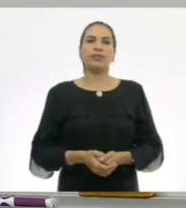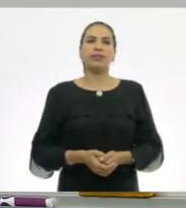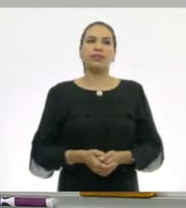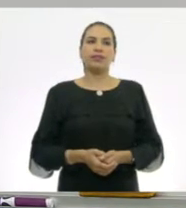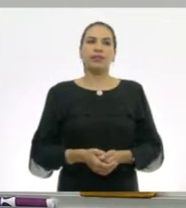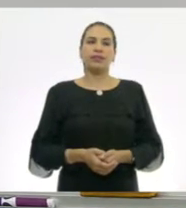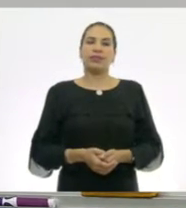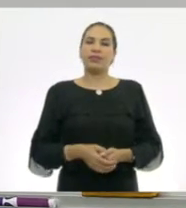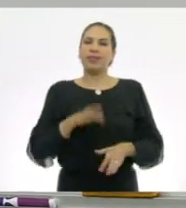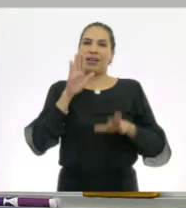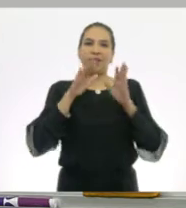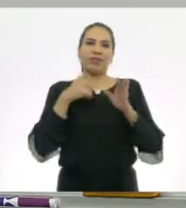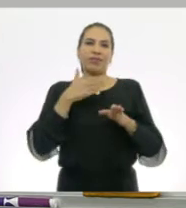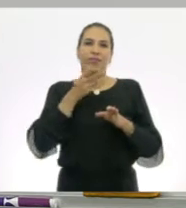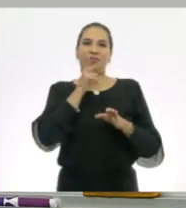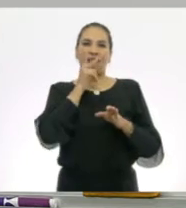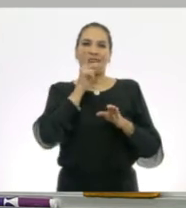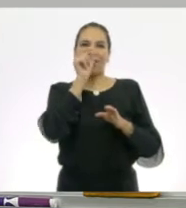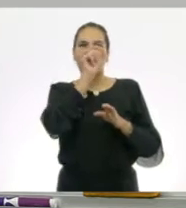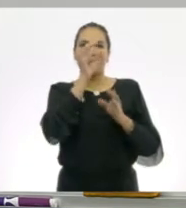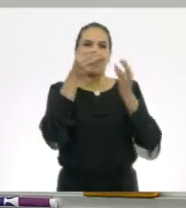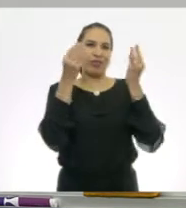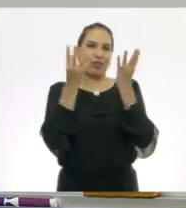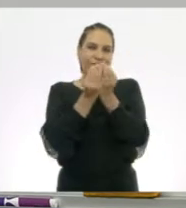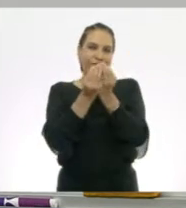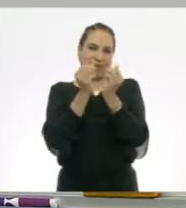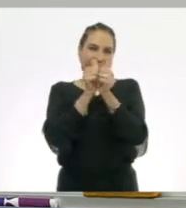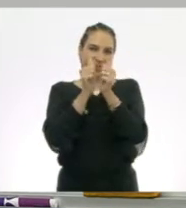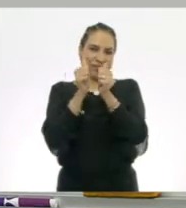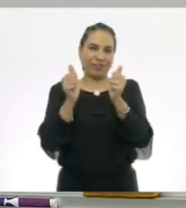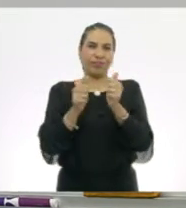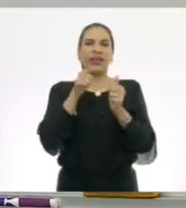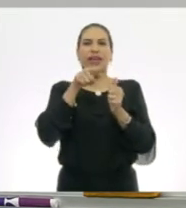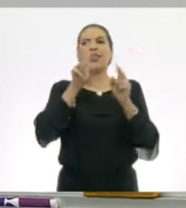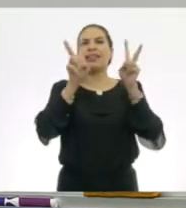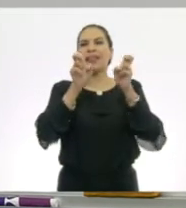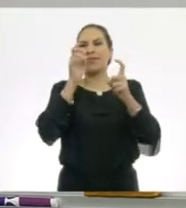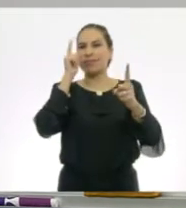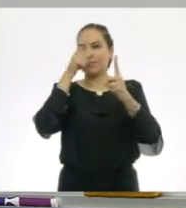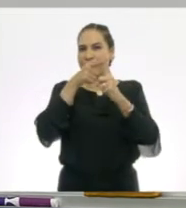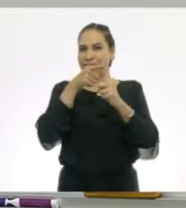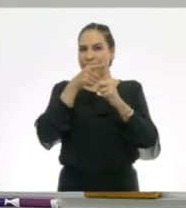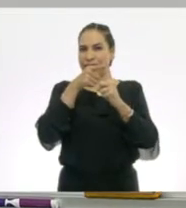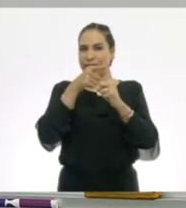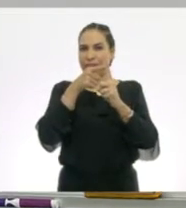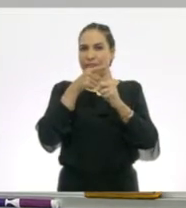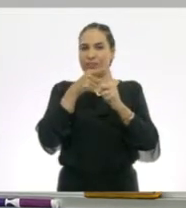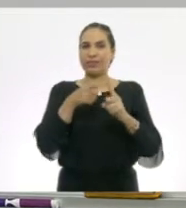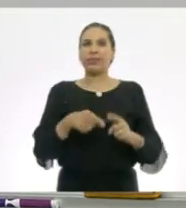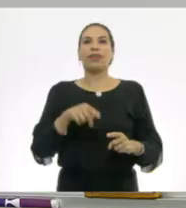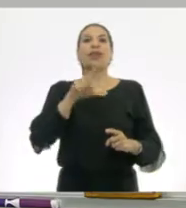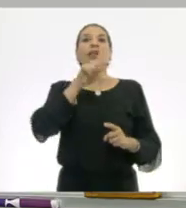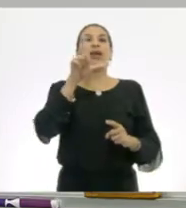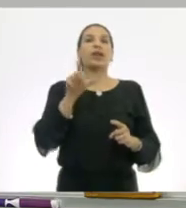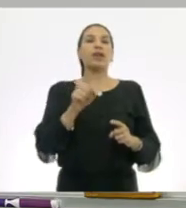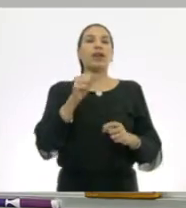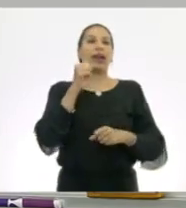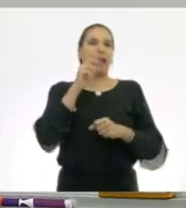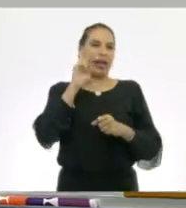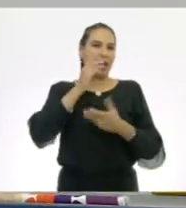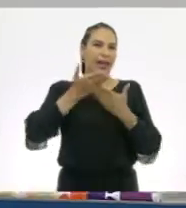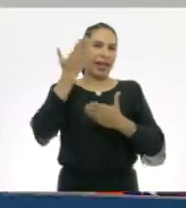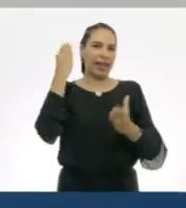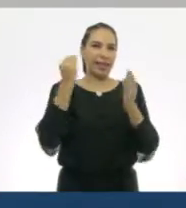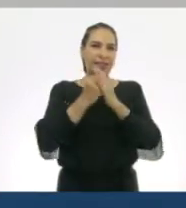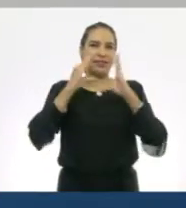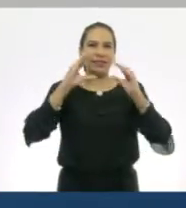Tengo la mala costumbre de unir palabras. Este es nuestro tema central. Después, como lo habíamos visto en nuestras